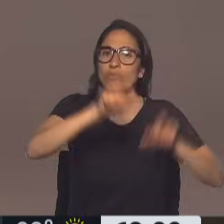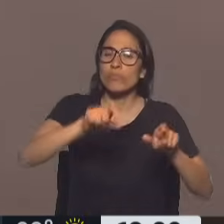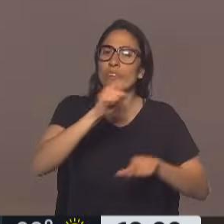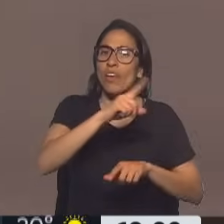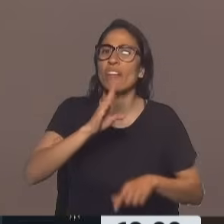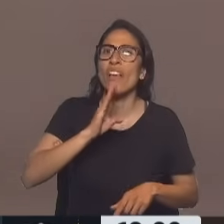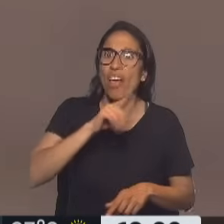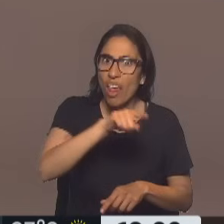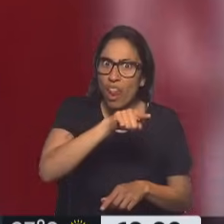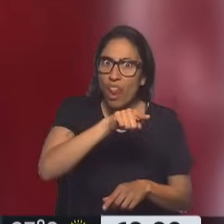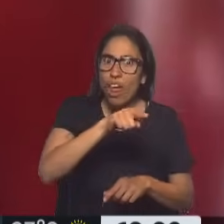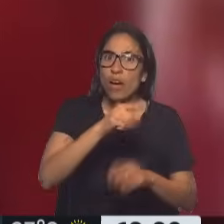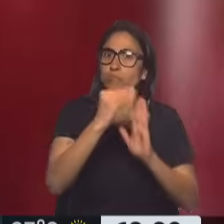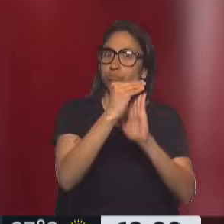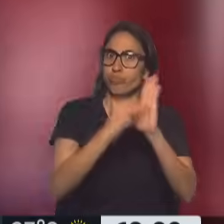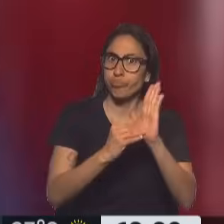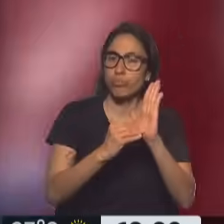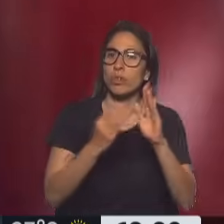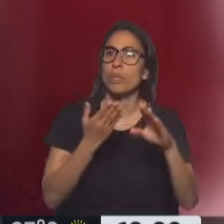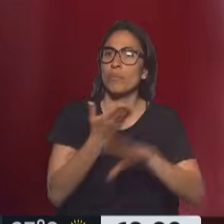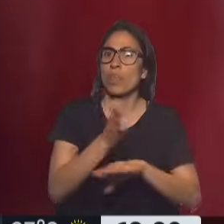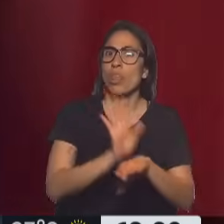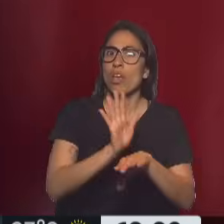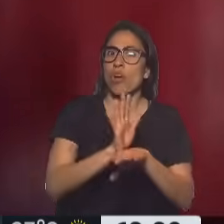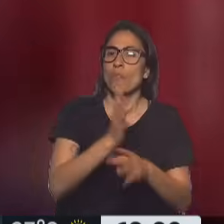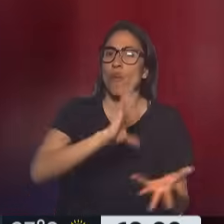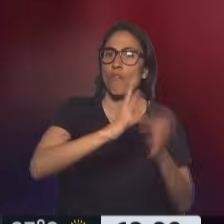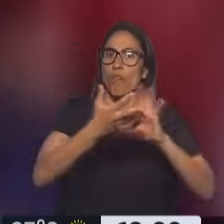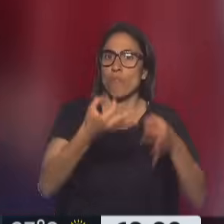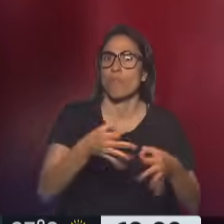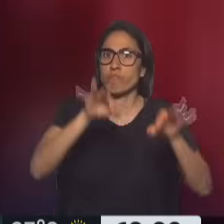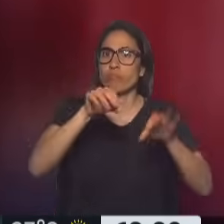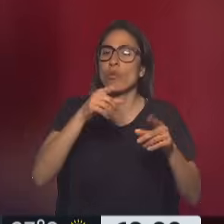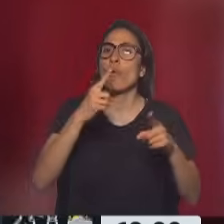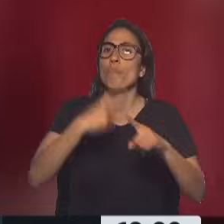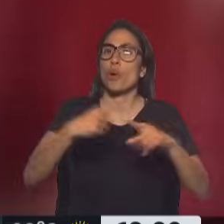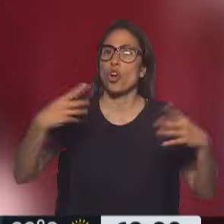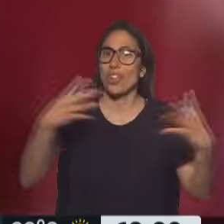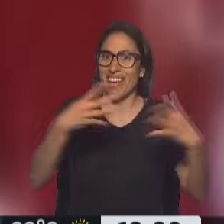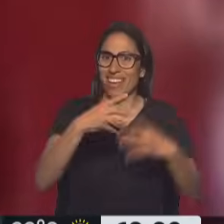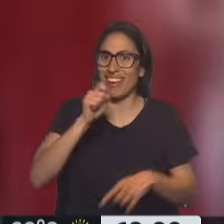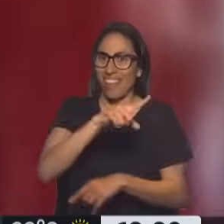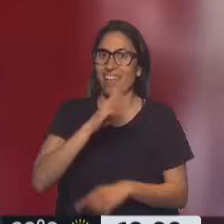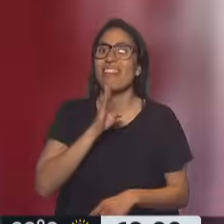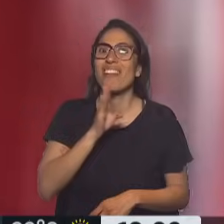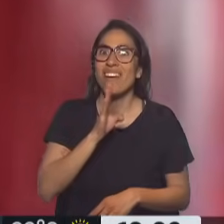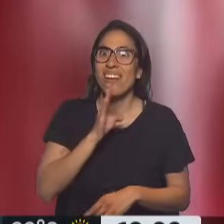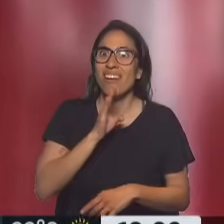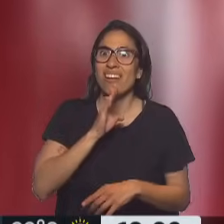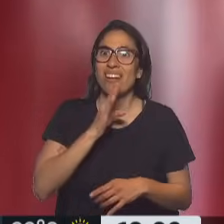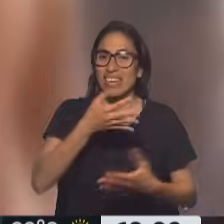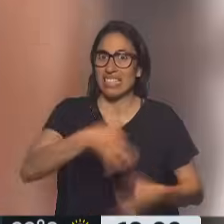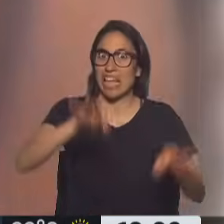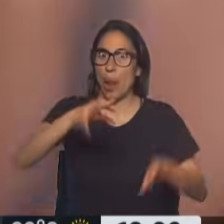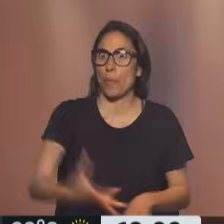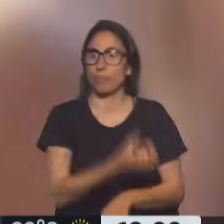registro para solicitar la evacuación en el marco del conflicto bélico que se desarrolla en Israel y la franja de gaza los medios